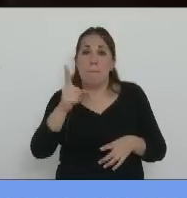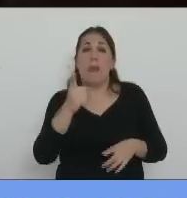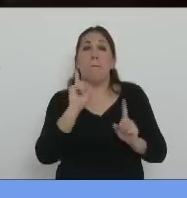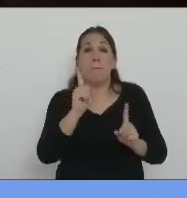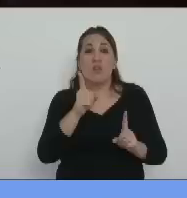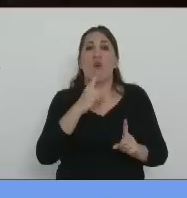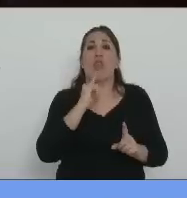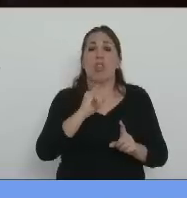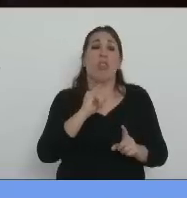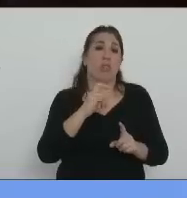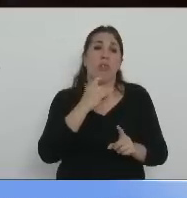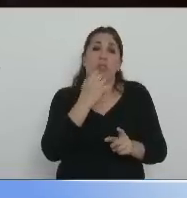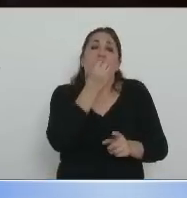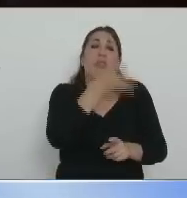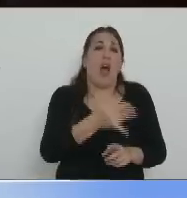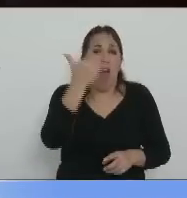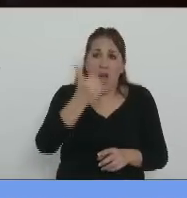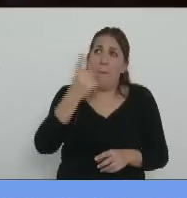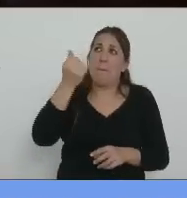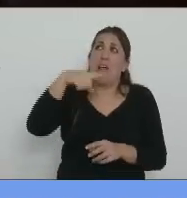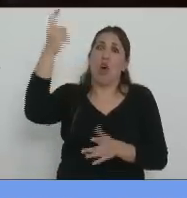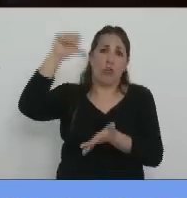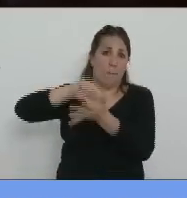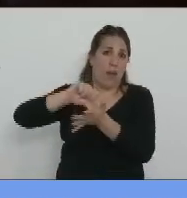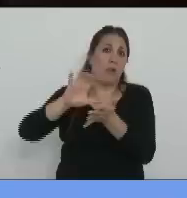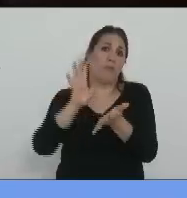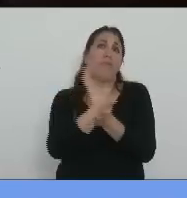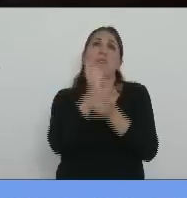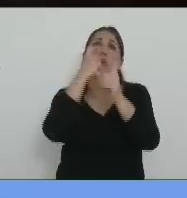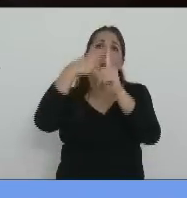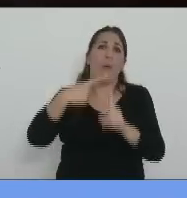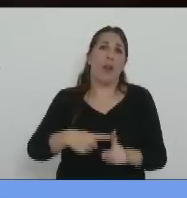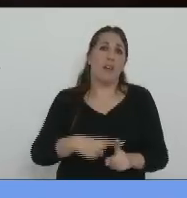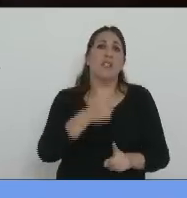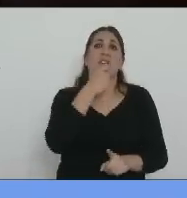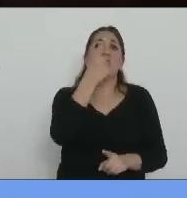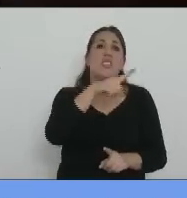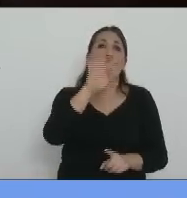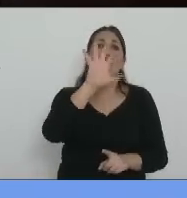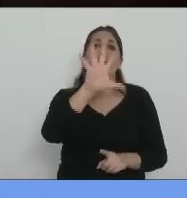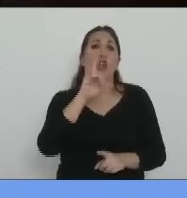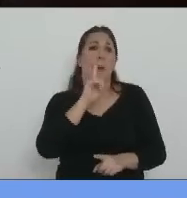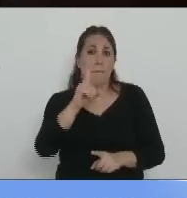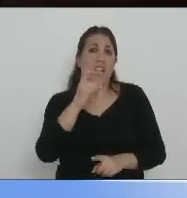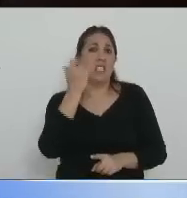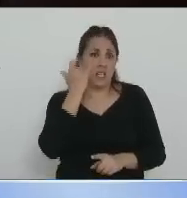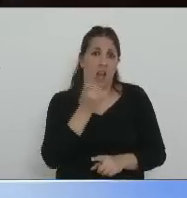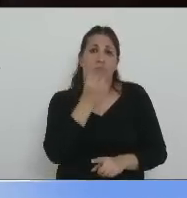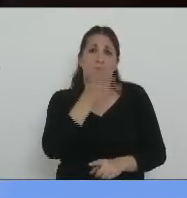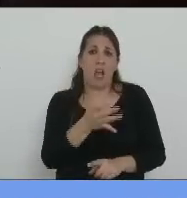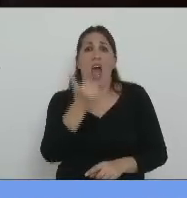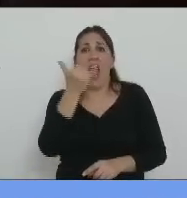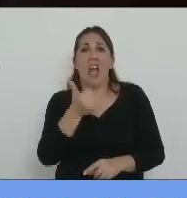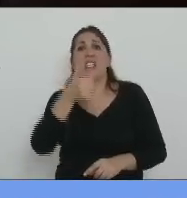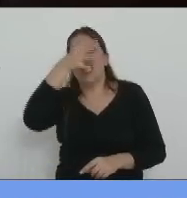plata en el exterior ya que en la cuenta si hay 105 mil que están denunciados y hay 60.000 cuentas